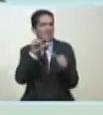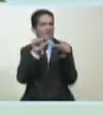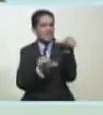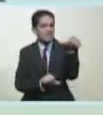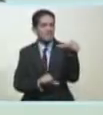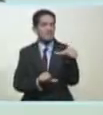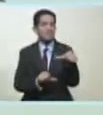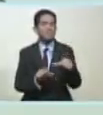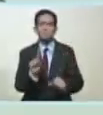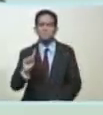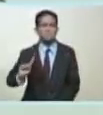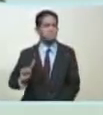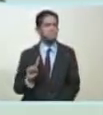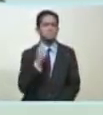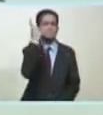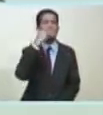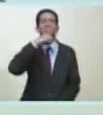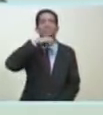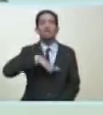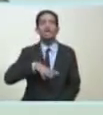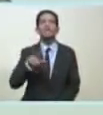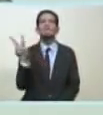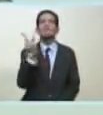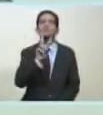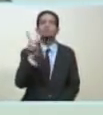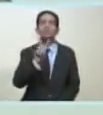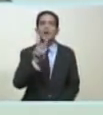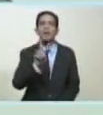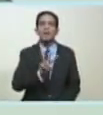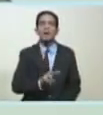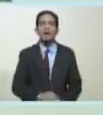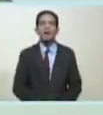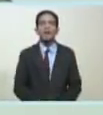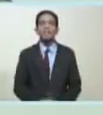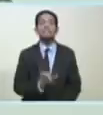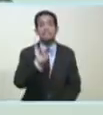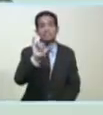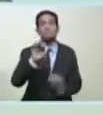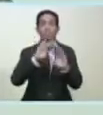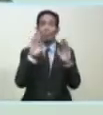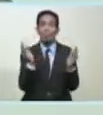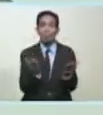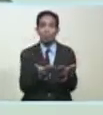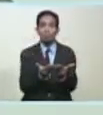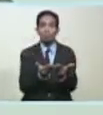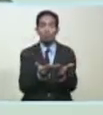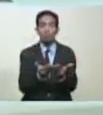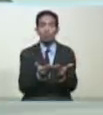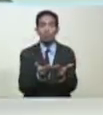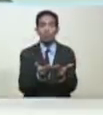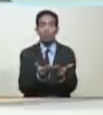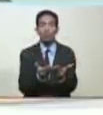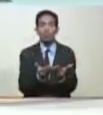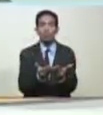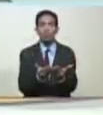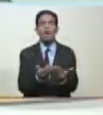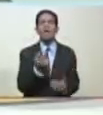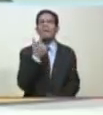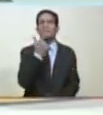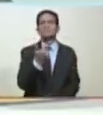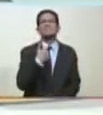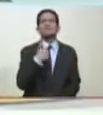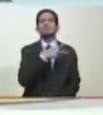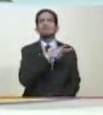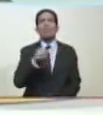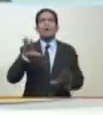que un candidato en la historia política de Venezuela, y creo que del mundo, se pronuncia desconociendo resultados